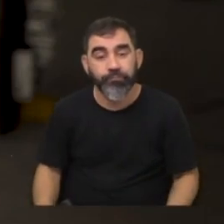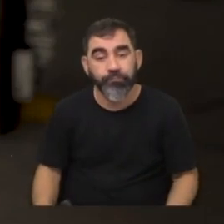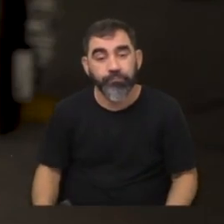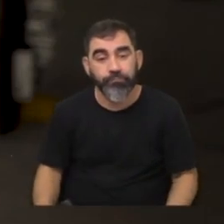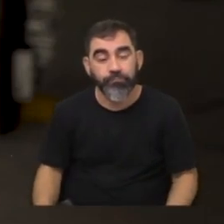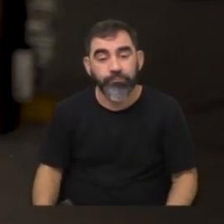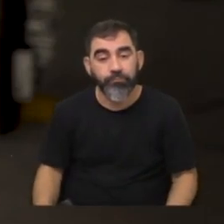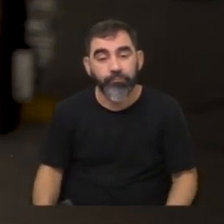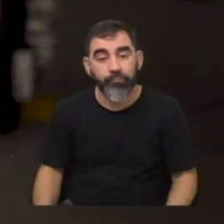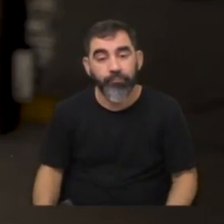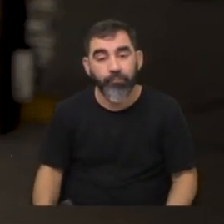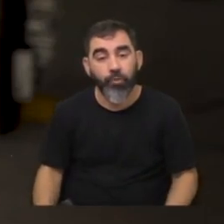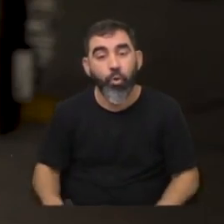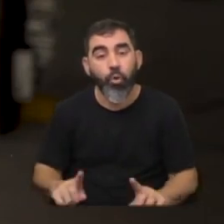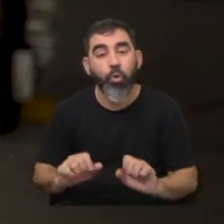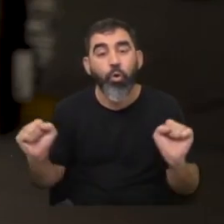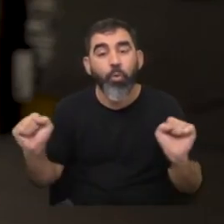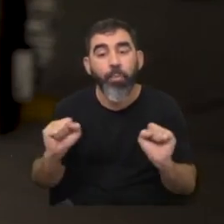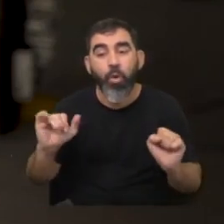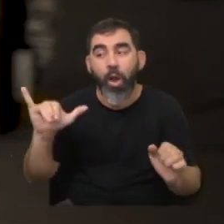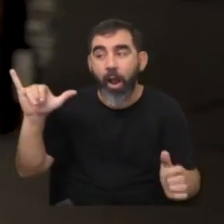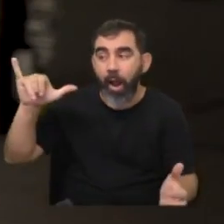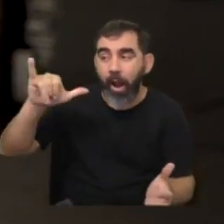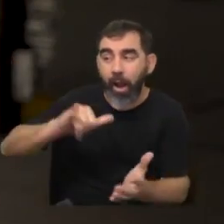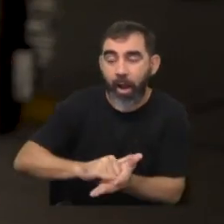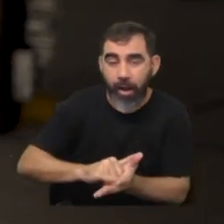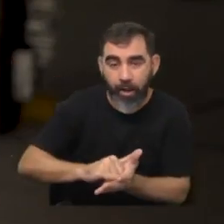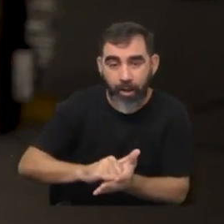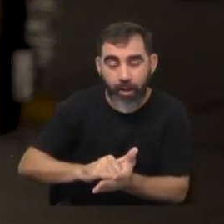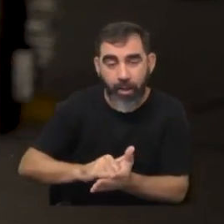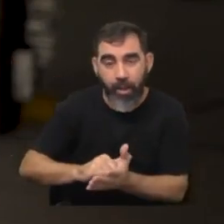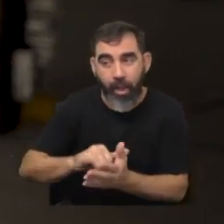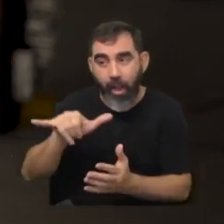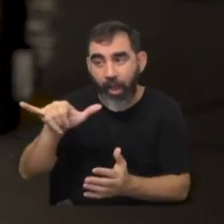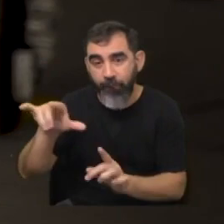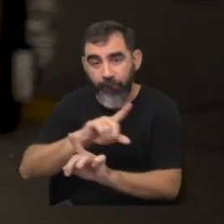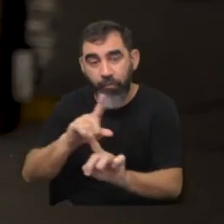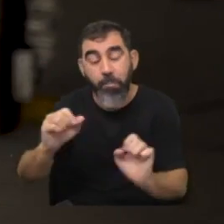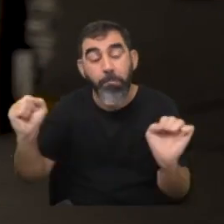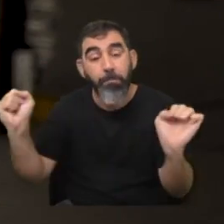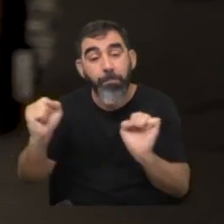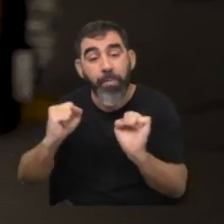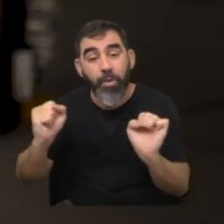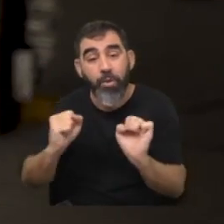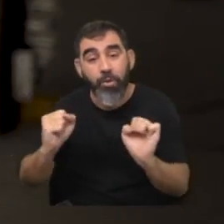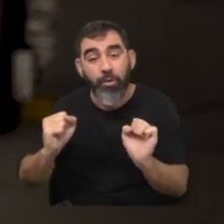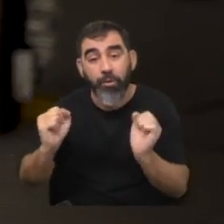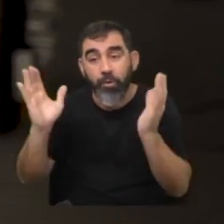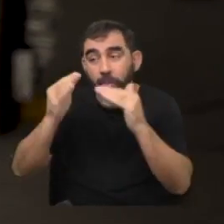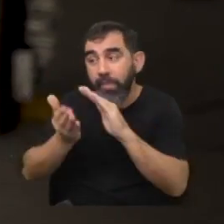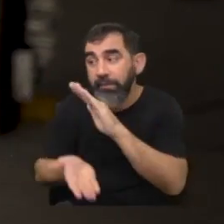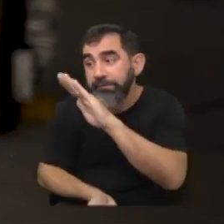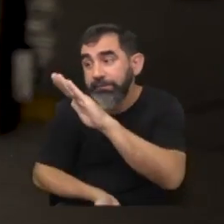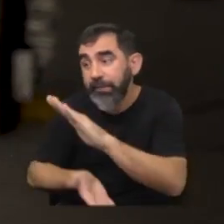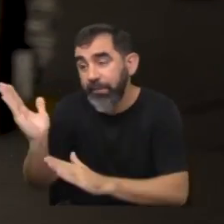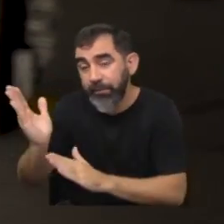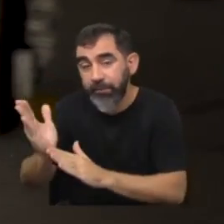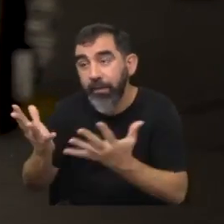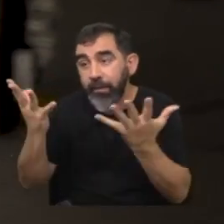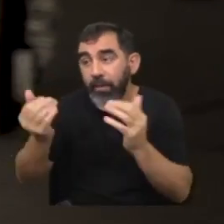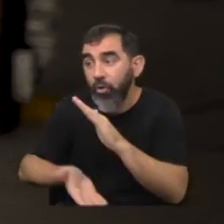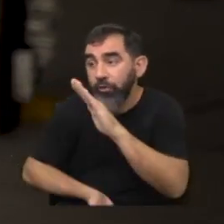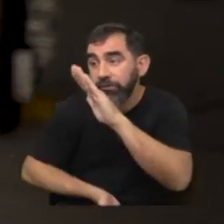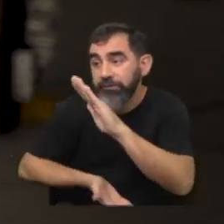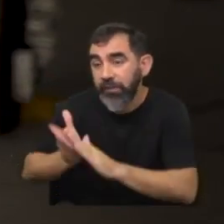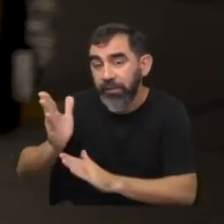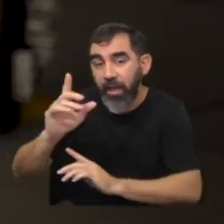sí que tenga miedo que se caiga el avión. De hecho te dicen, no, yo no tengo miedo que se caiga el avión, tengo miedo a no poder salir. A querer salir y muchas